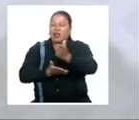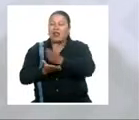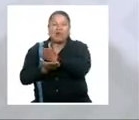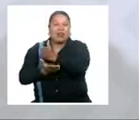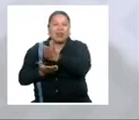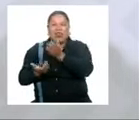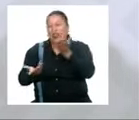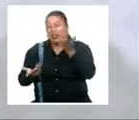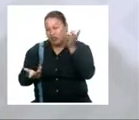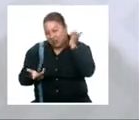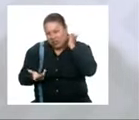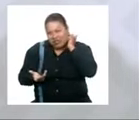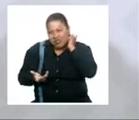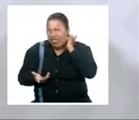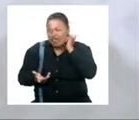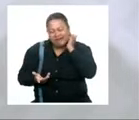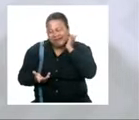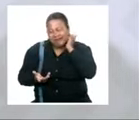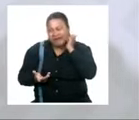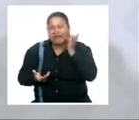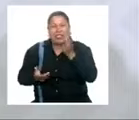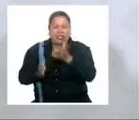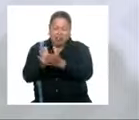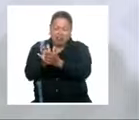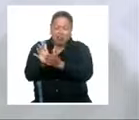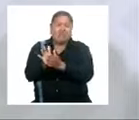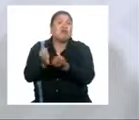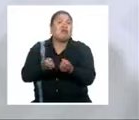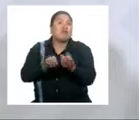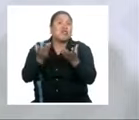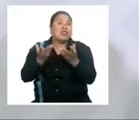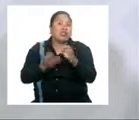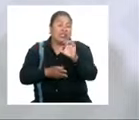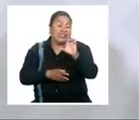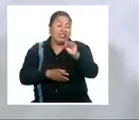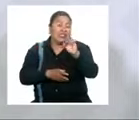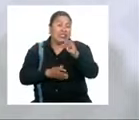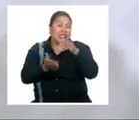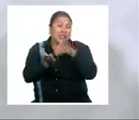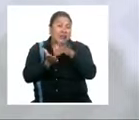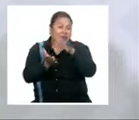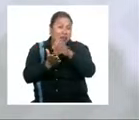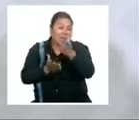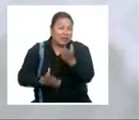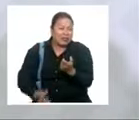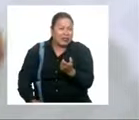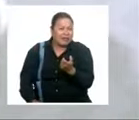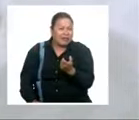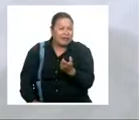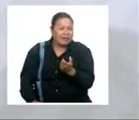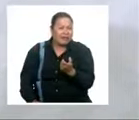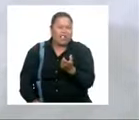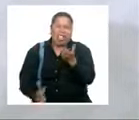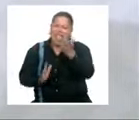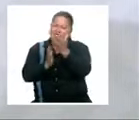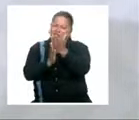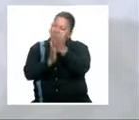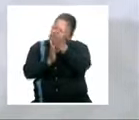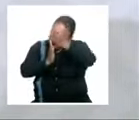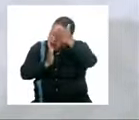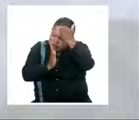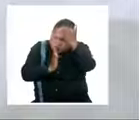los legisladores, que ahí nos ahorramos más de 60 millones de pesos. Se redujo